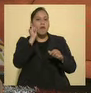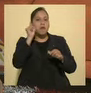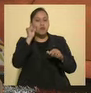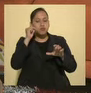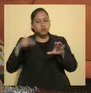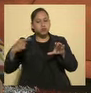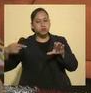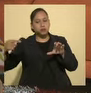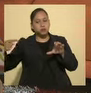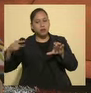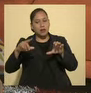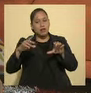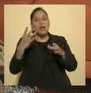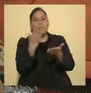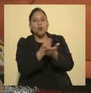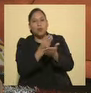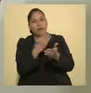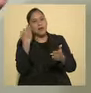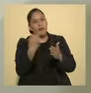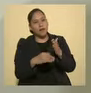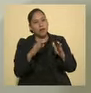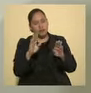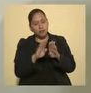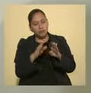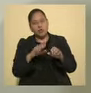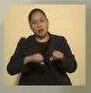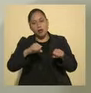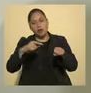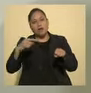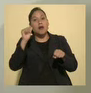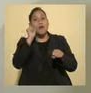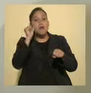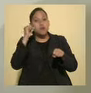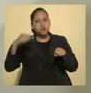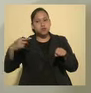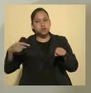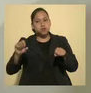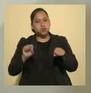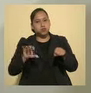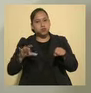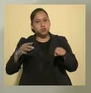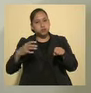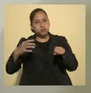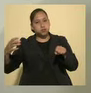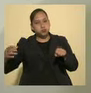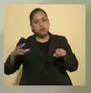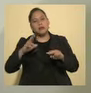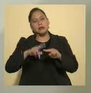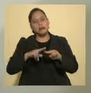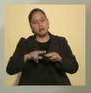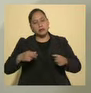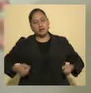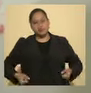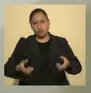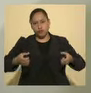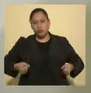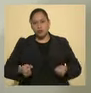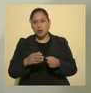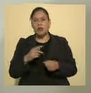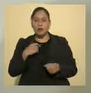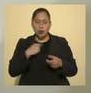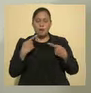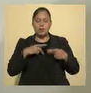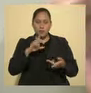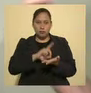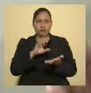carro, falta de mantenimiento del coche, entonces pues quedamos en silla de ruedas como una persona